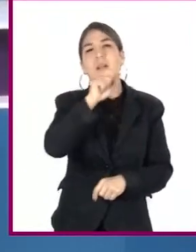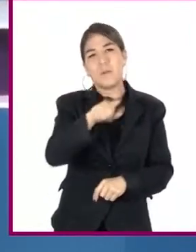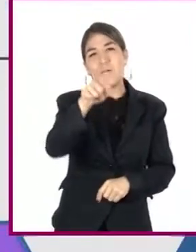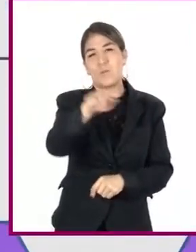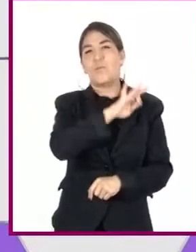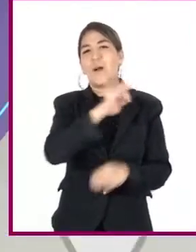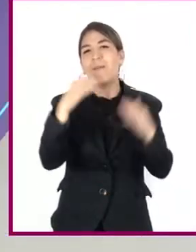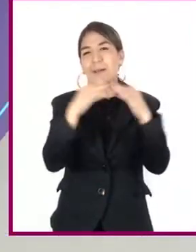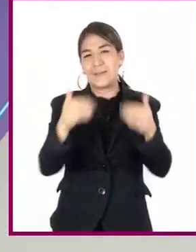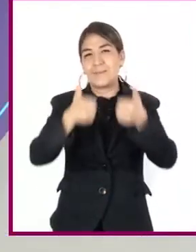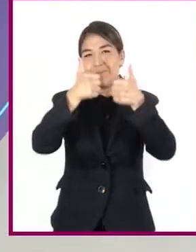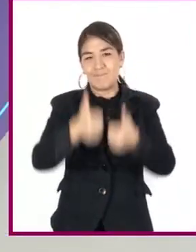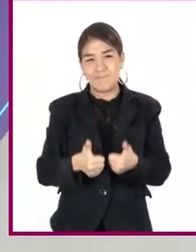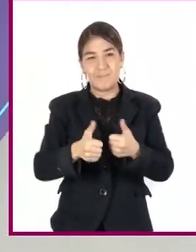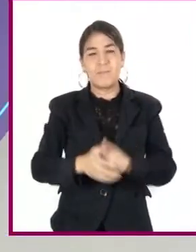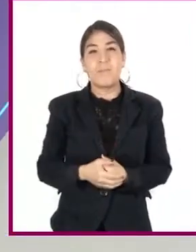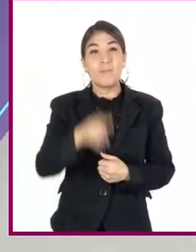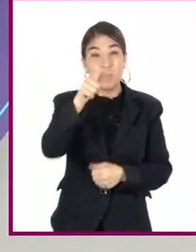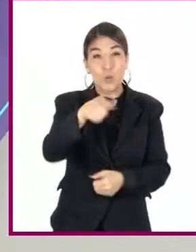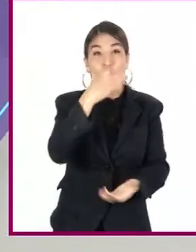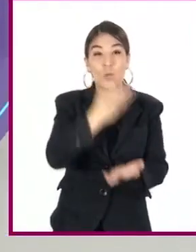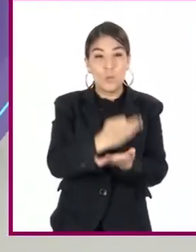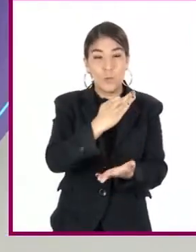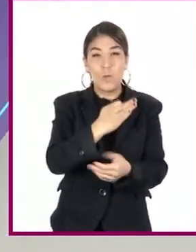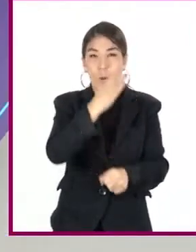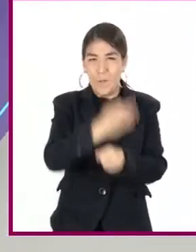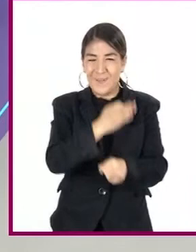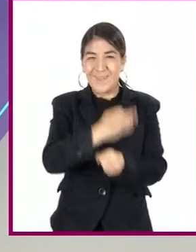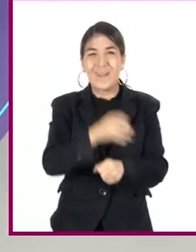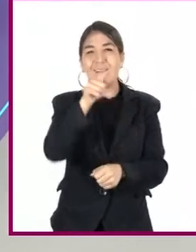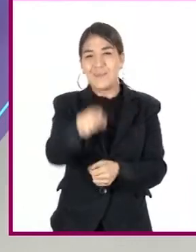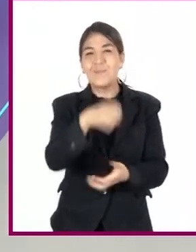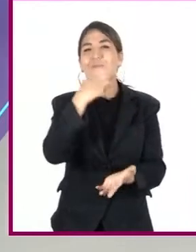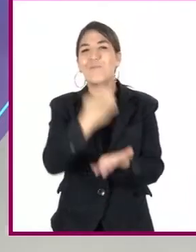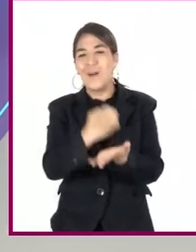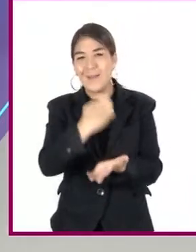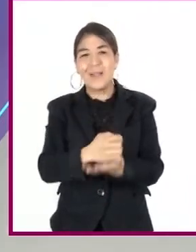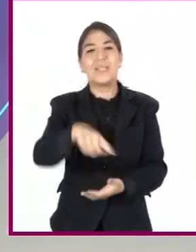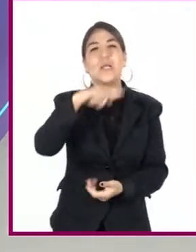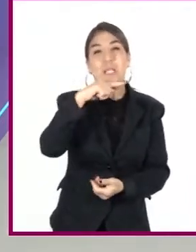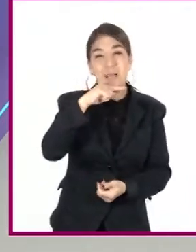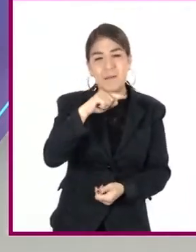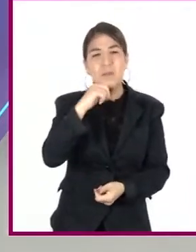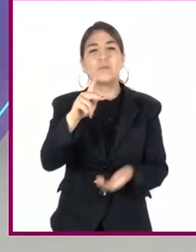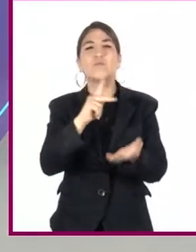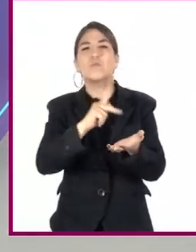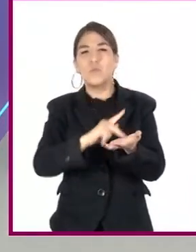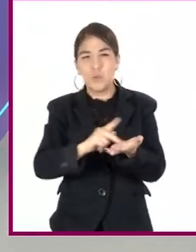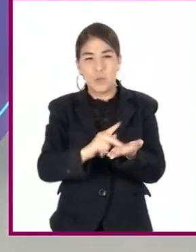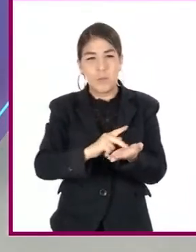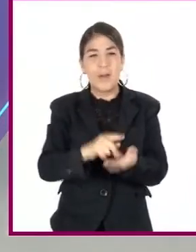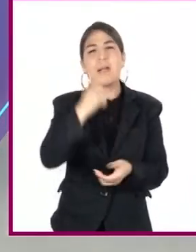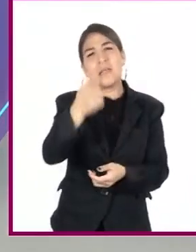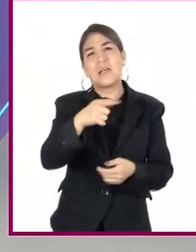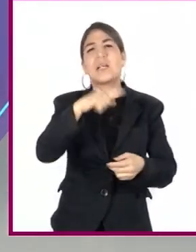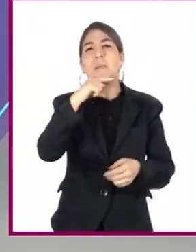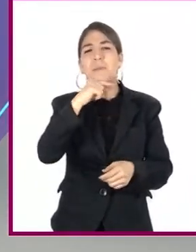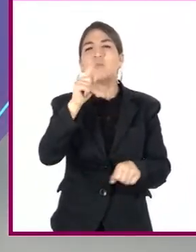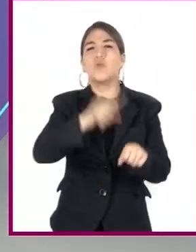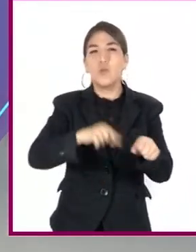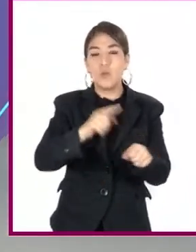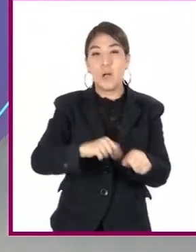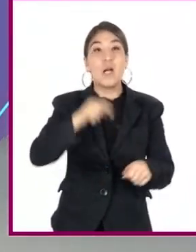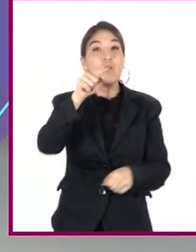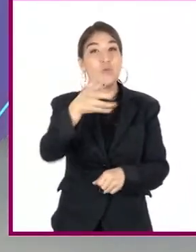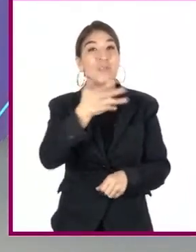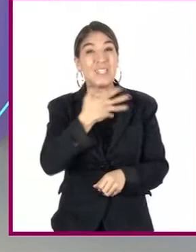en casa. Tengan a la mano su libreta, lápiz o bolígrafo y algunos lápices de colores. Si tienen discapacidad